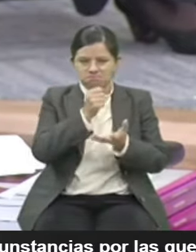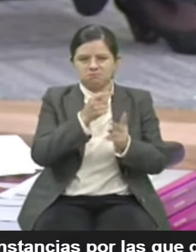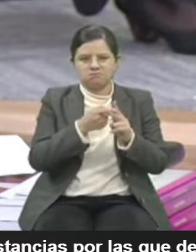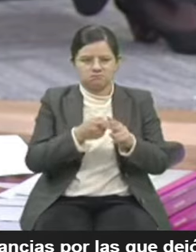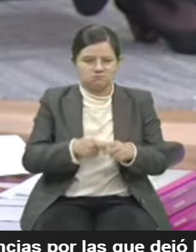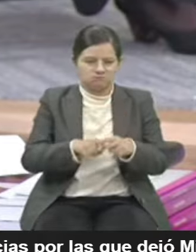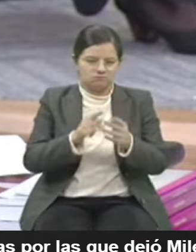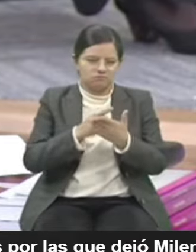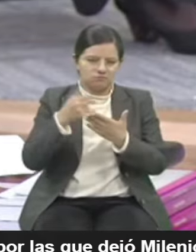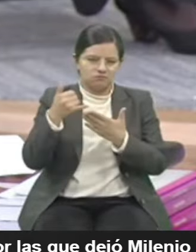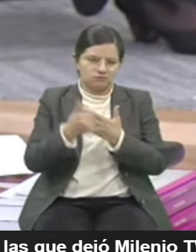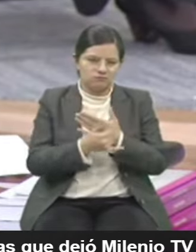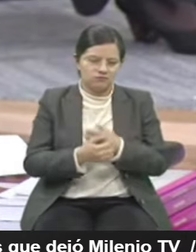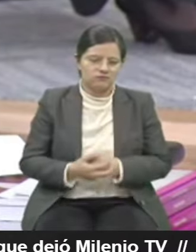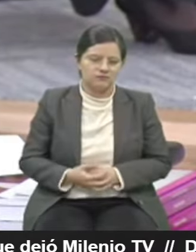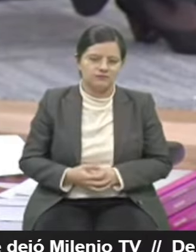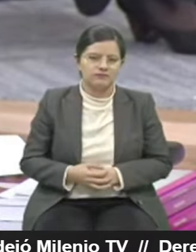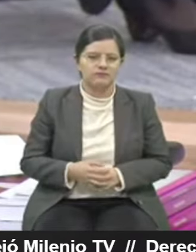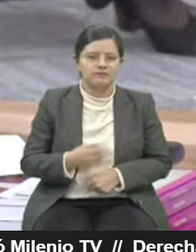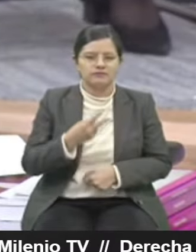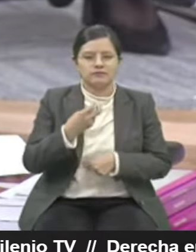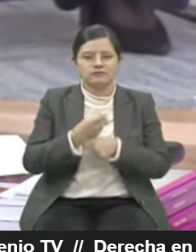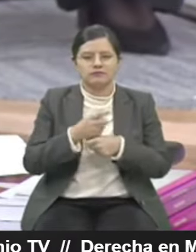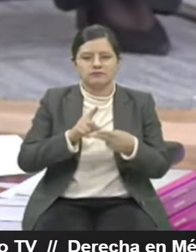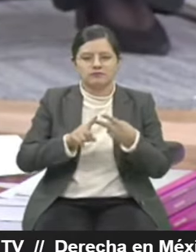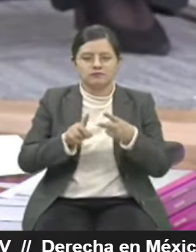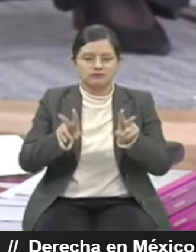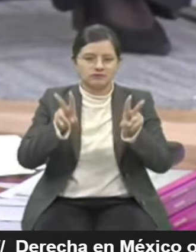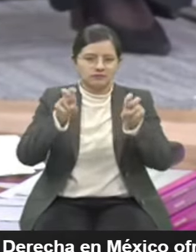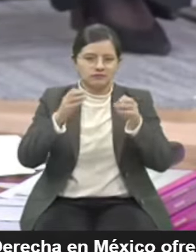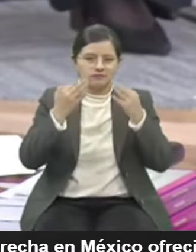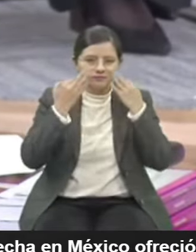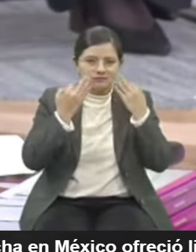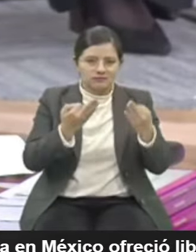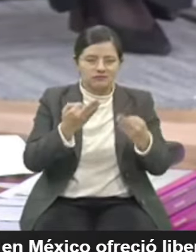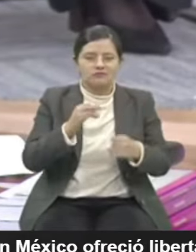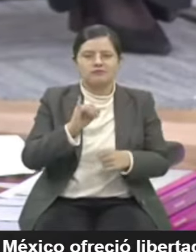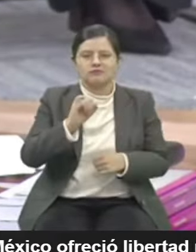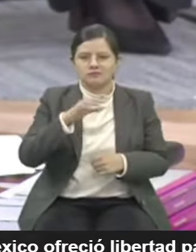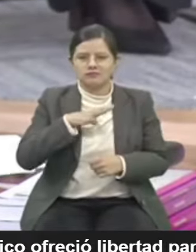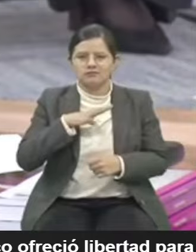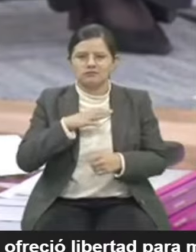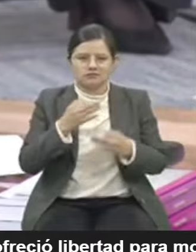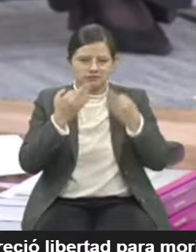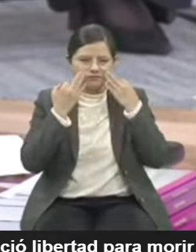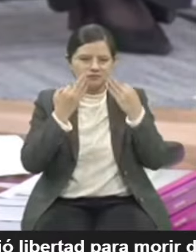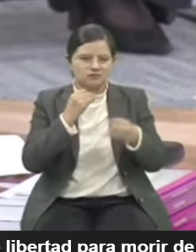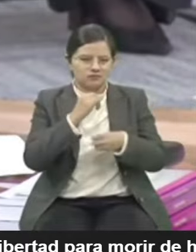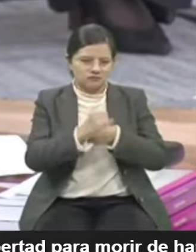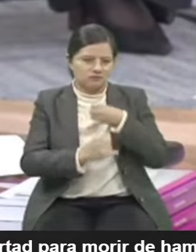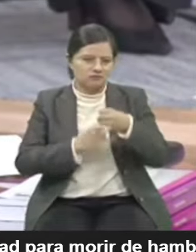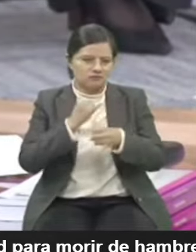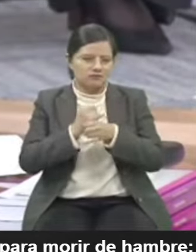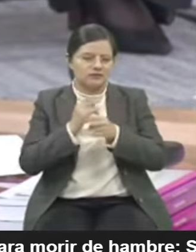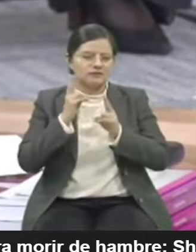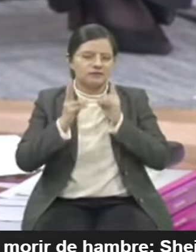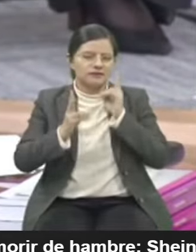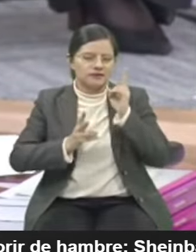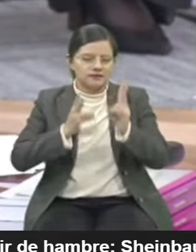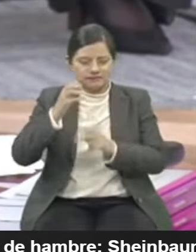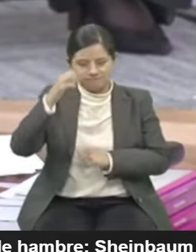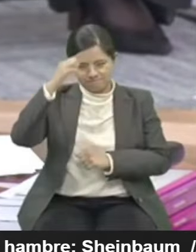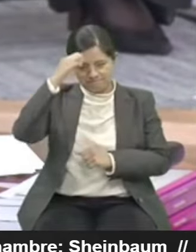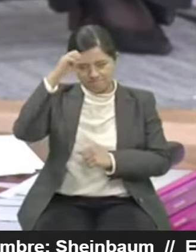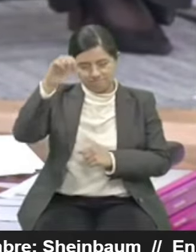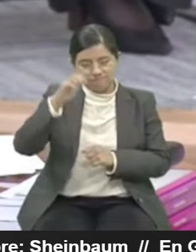economías eh segundo el tema de la observación Sí hay una observación internacional que está garantizada visitantes